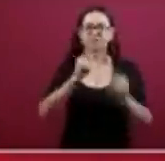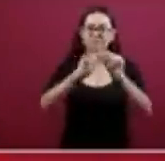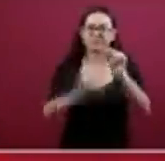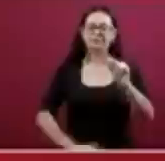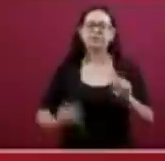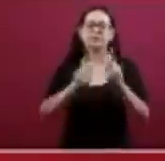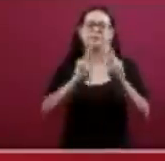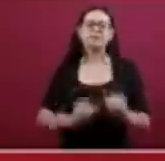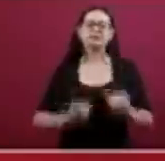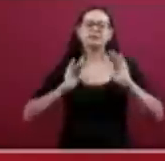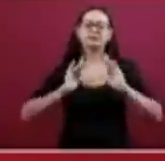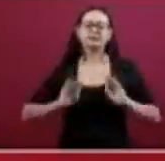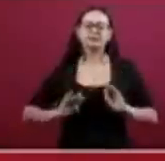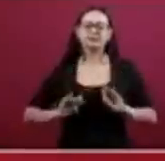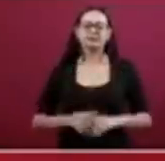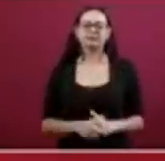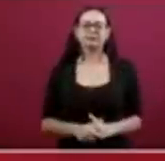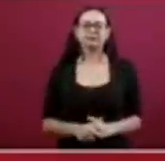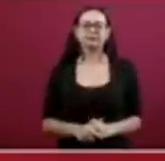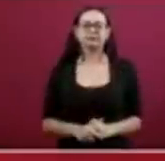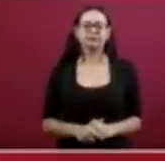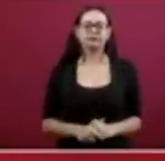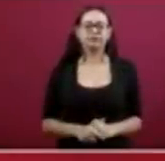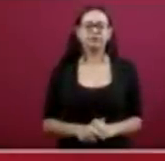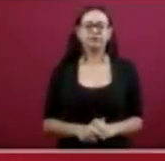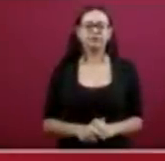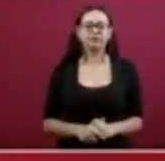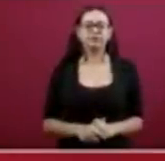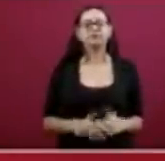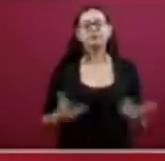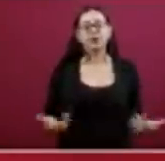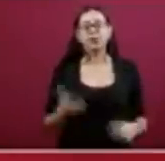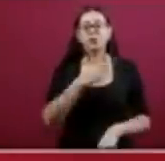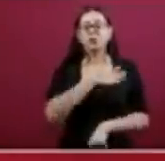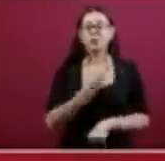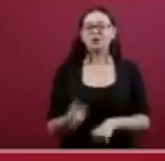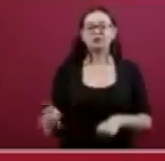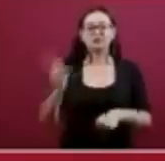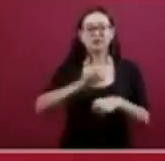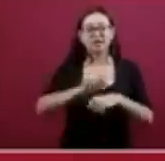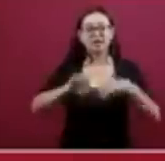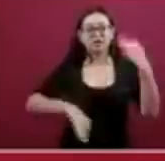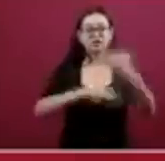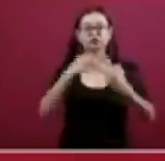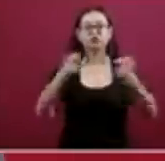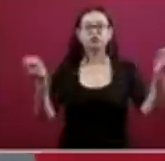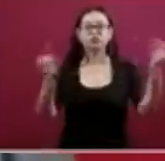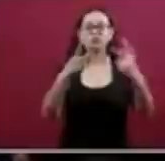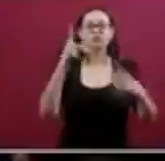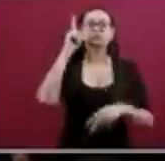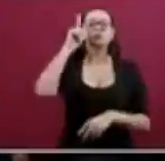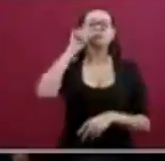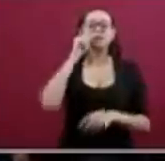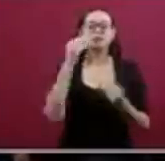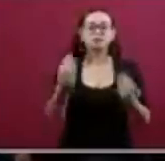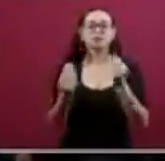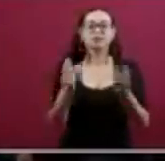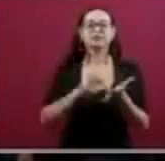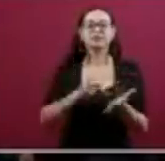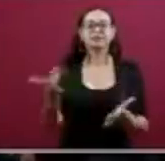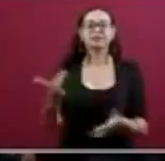haya tranquilidad. Muy buenos días y nos vemos mañana. Muchas gracias.